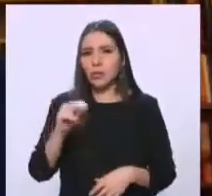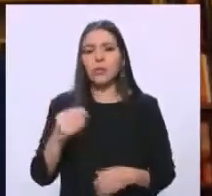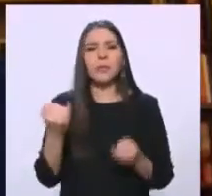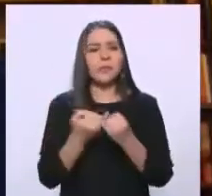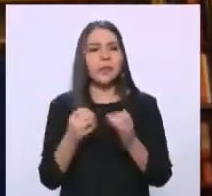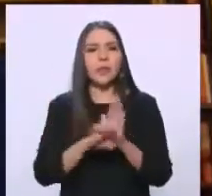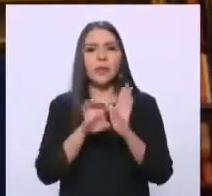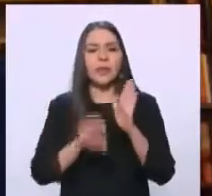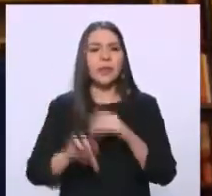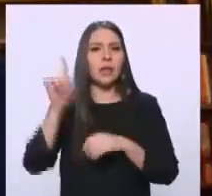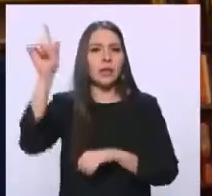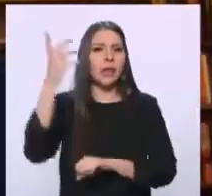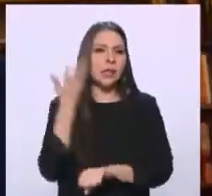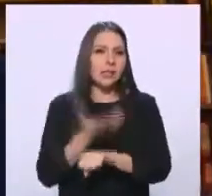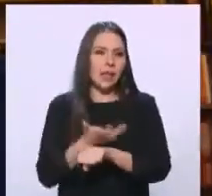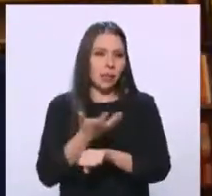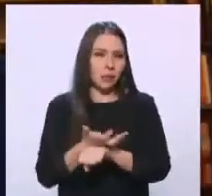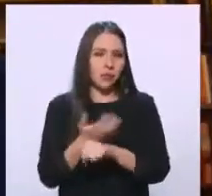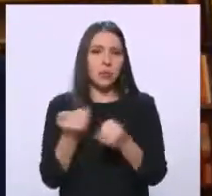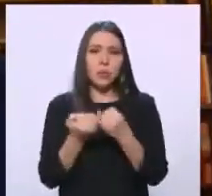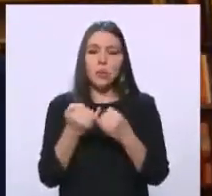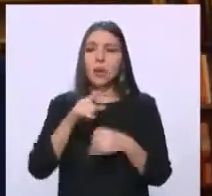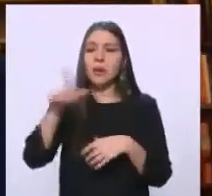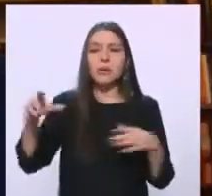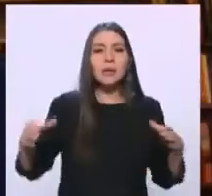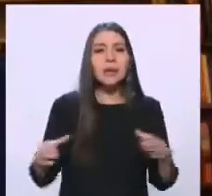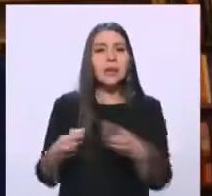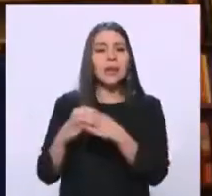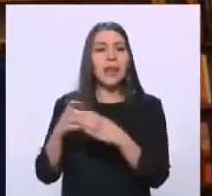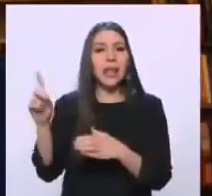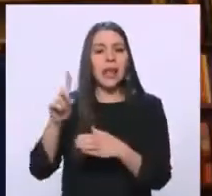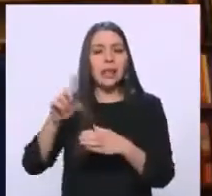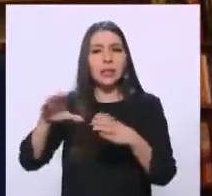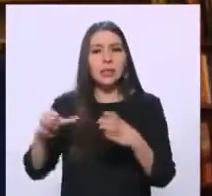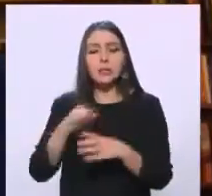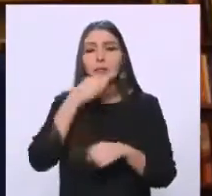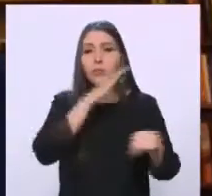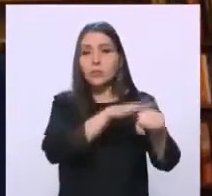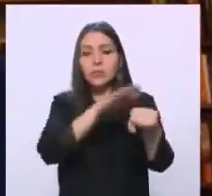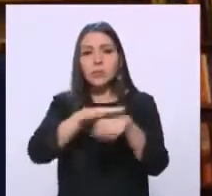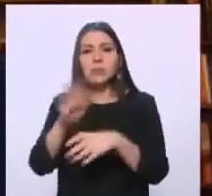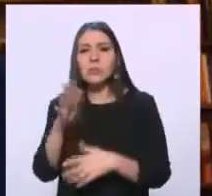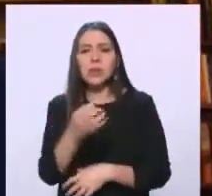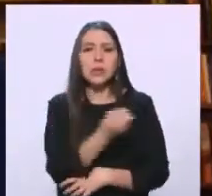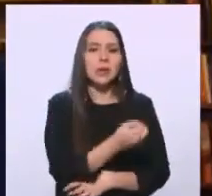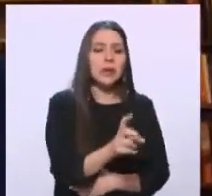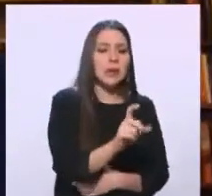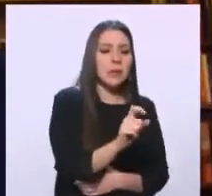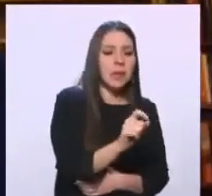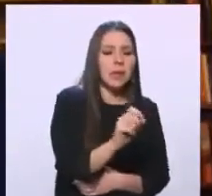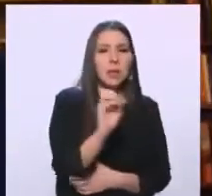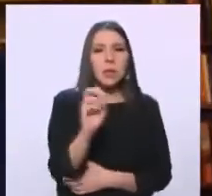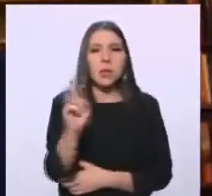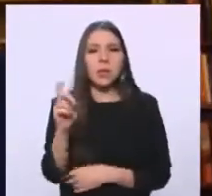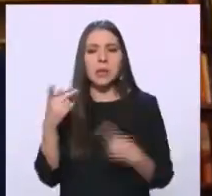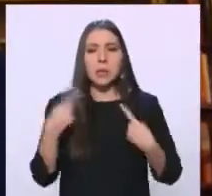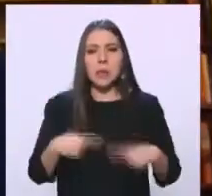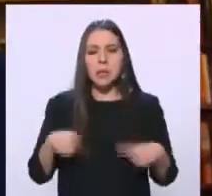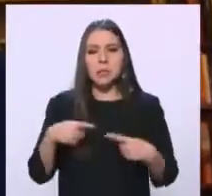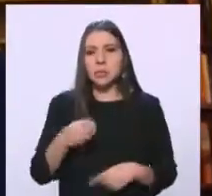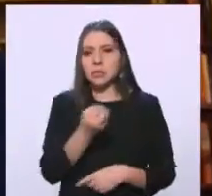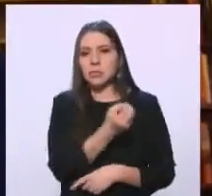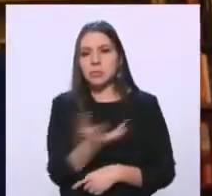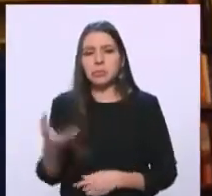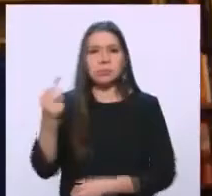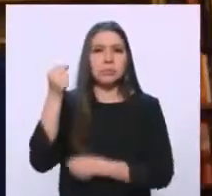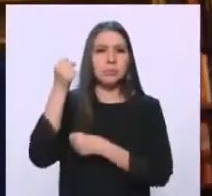derecha alternativa convoca manifestaciones y a rallies, un puñado, 20, 30 personas se aparecen. En términos numéricos,